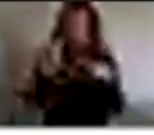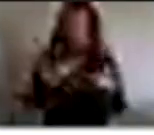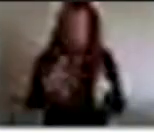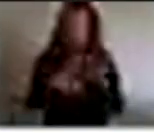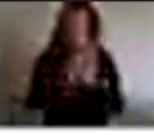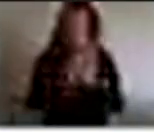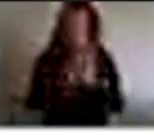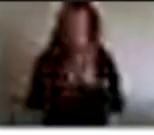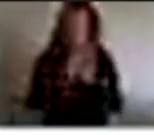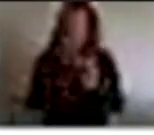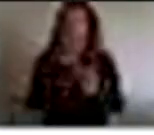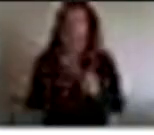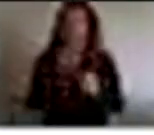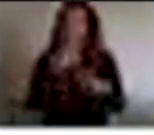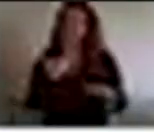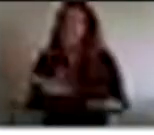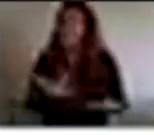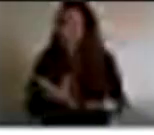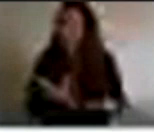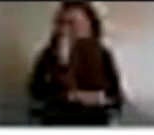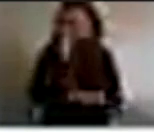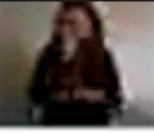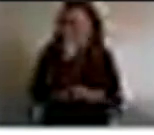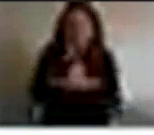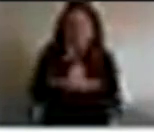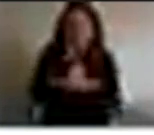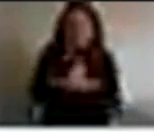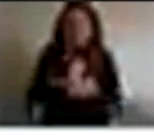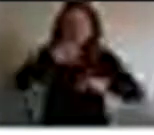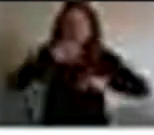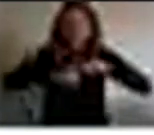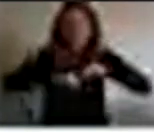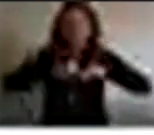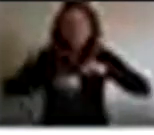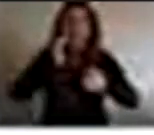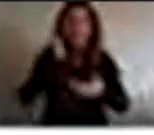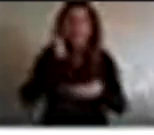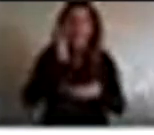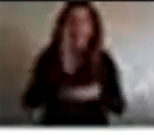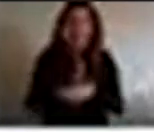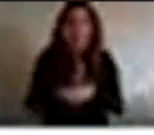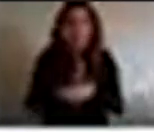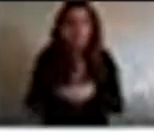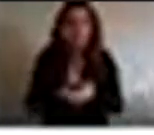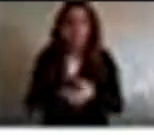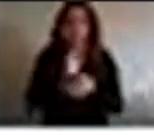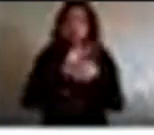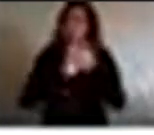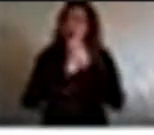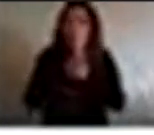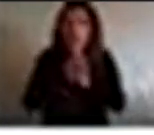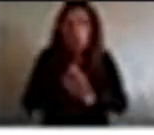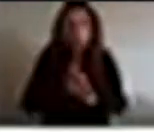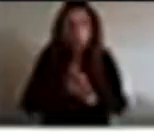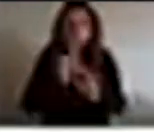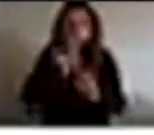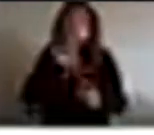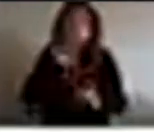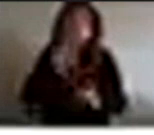establece la obligación de las empresas de tener al menos uno de los trabajadores del área de recursos